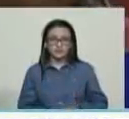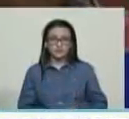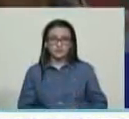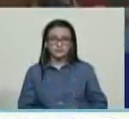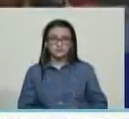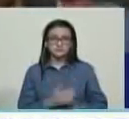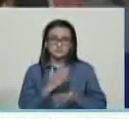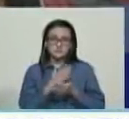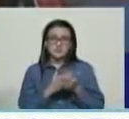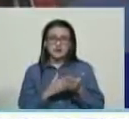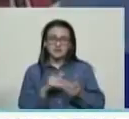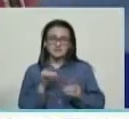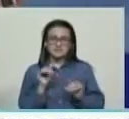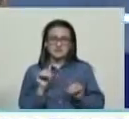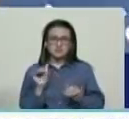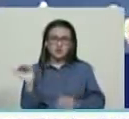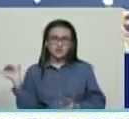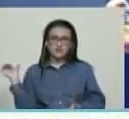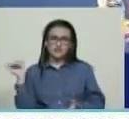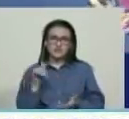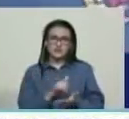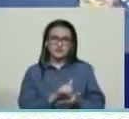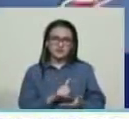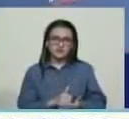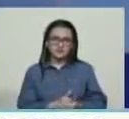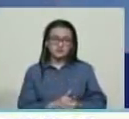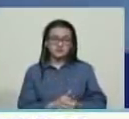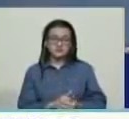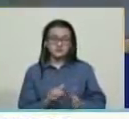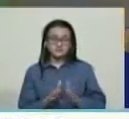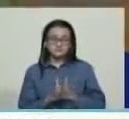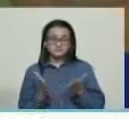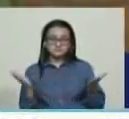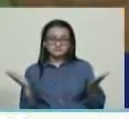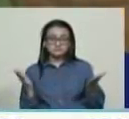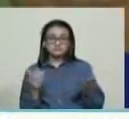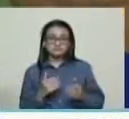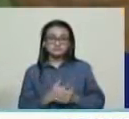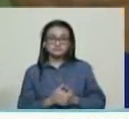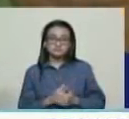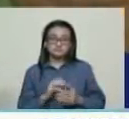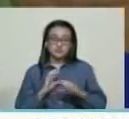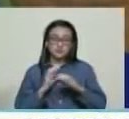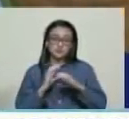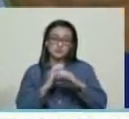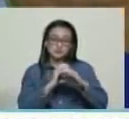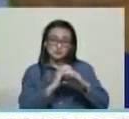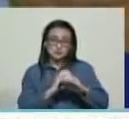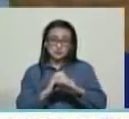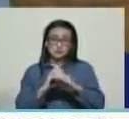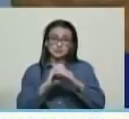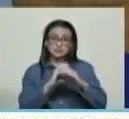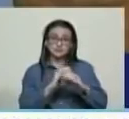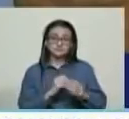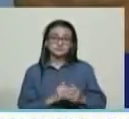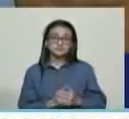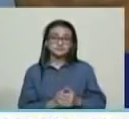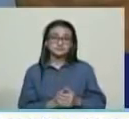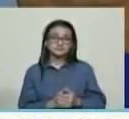Parte de ese viaje a Cumaná se frustra porque Bermúdez es derrotado